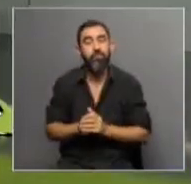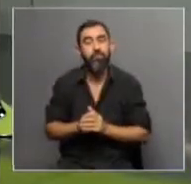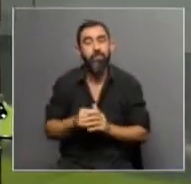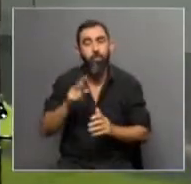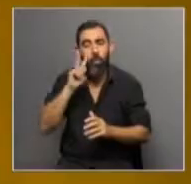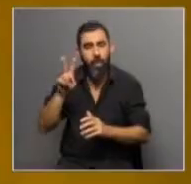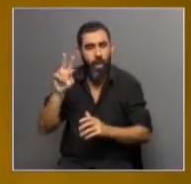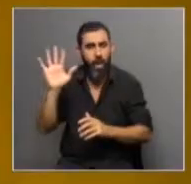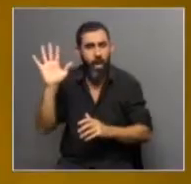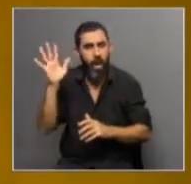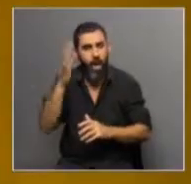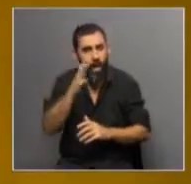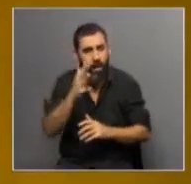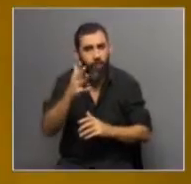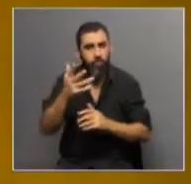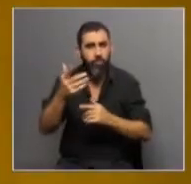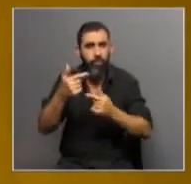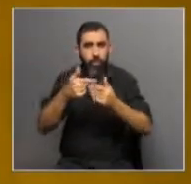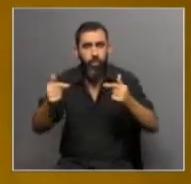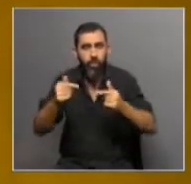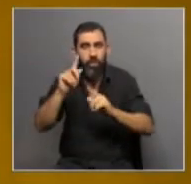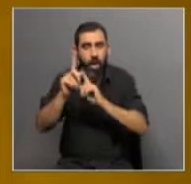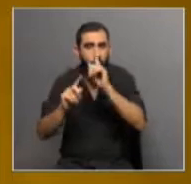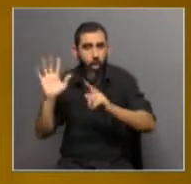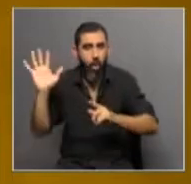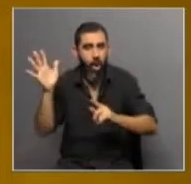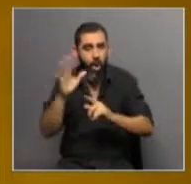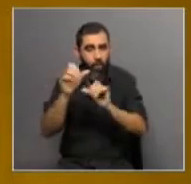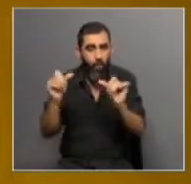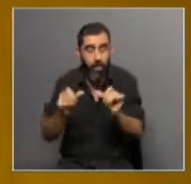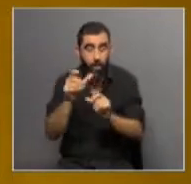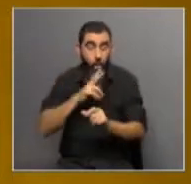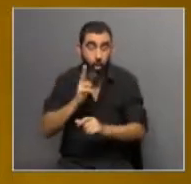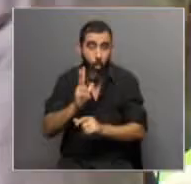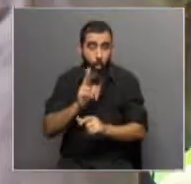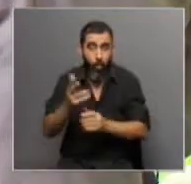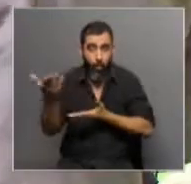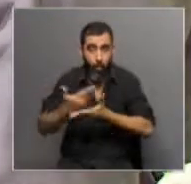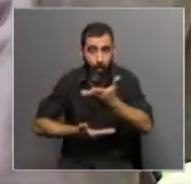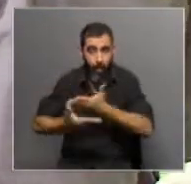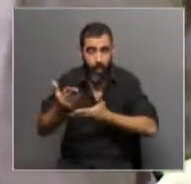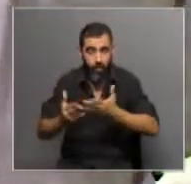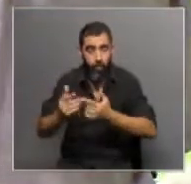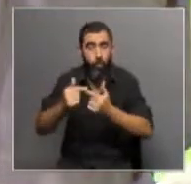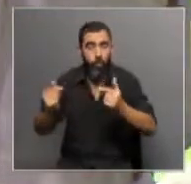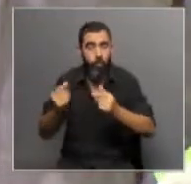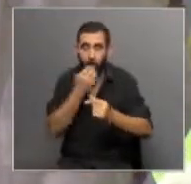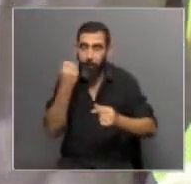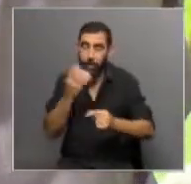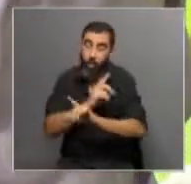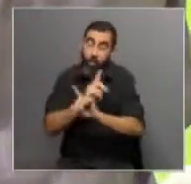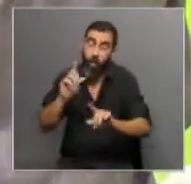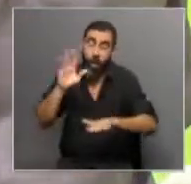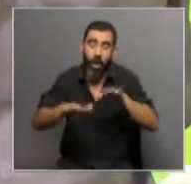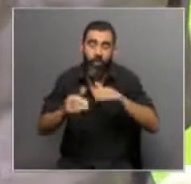mirando árboles, interacciones de algunos de estos árboles con nosotros los seres humanos, interacciones que no siempre son las más agradables.